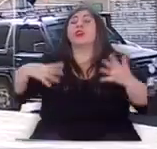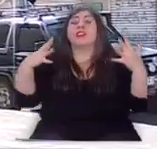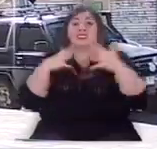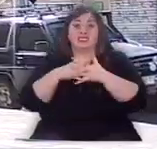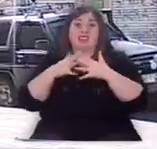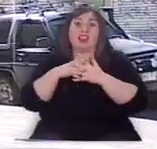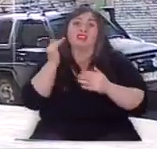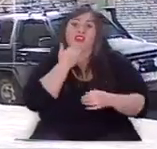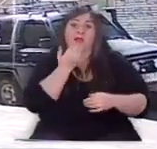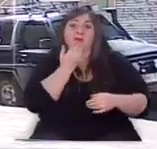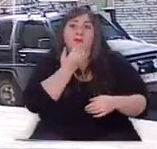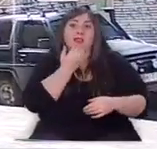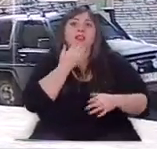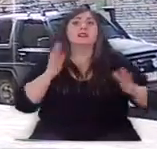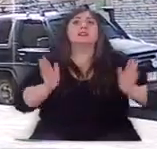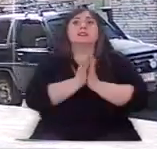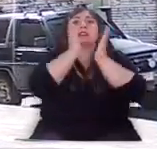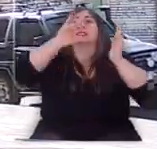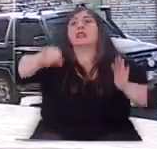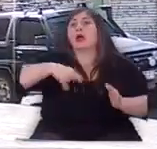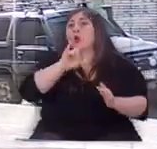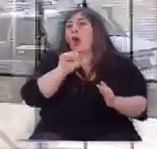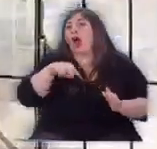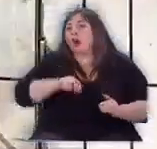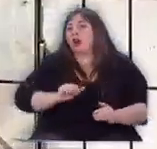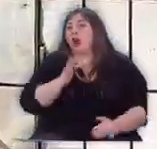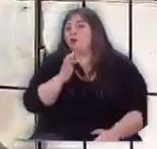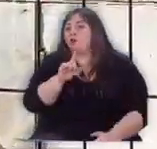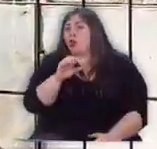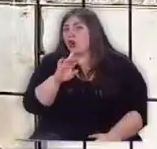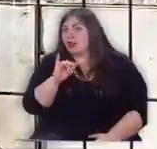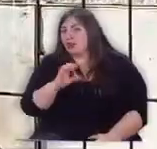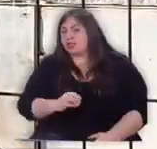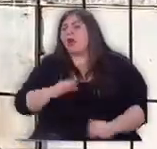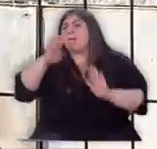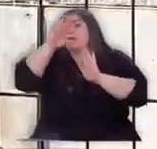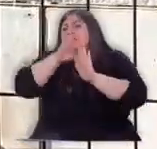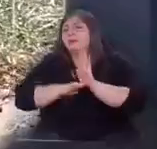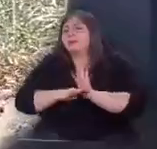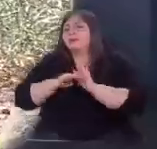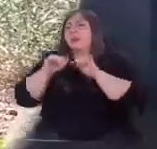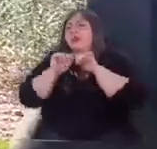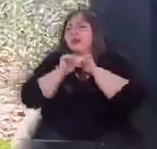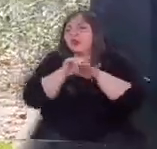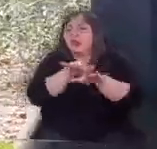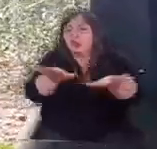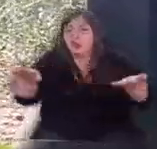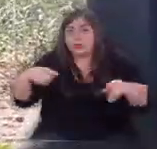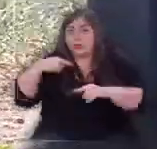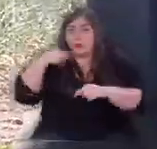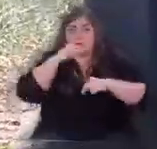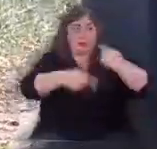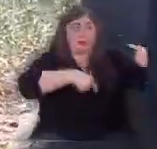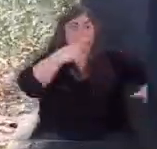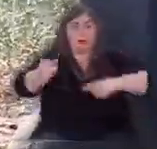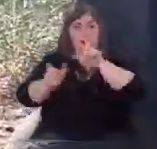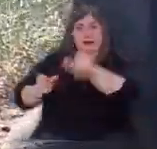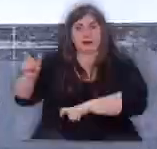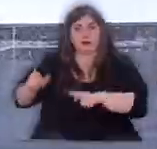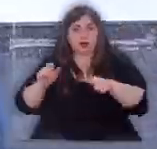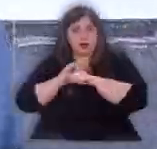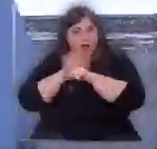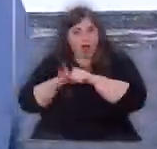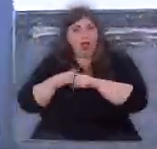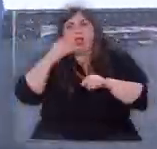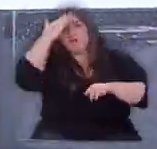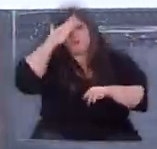en aplicarlo, además de Santa Juana y Florida. La idea es minimizar el riesgo de contagio del coronavirus, en particular, y de enfermedades de